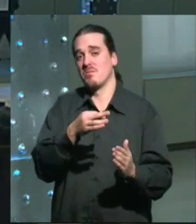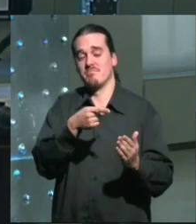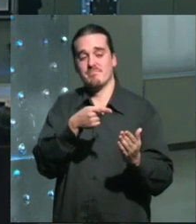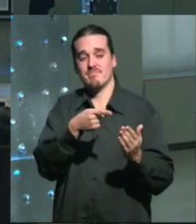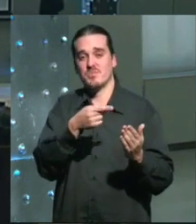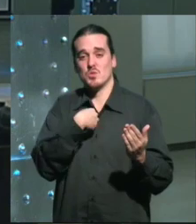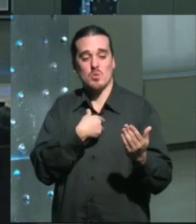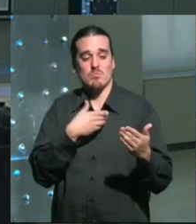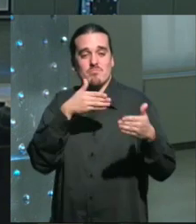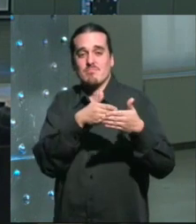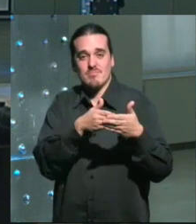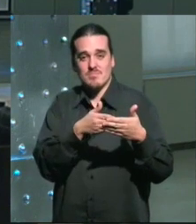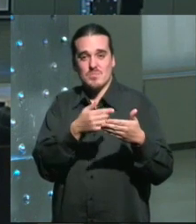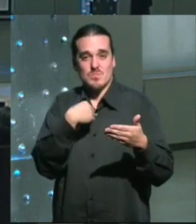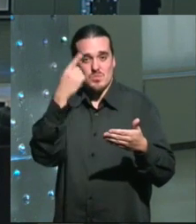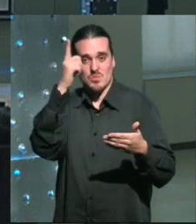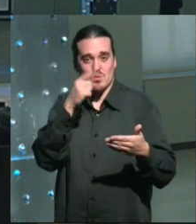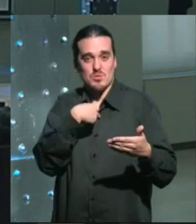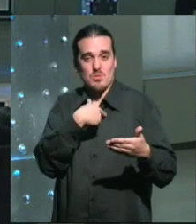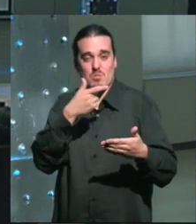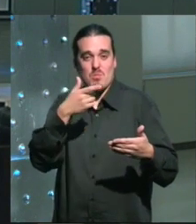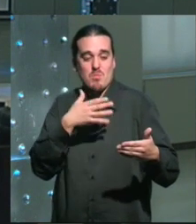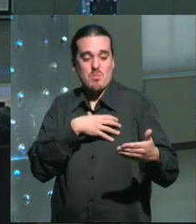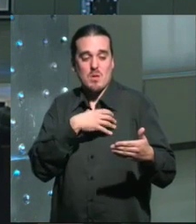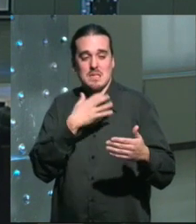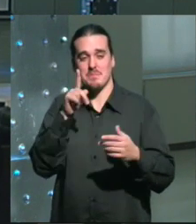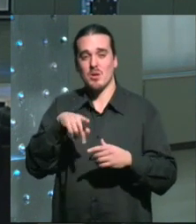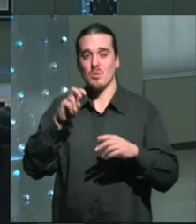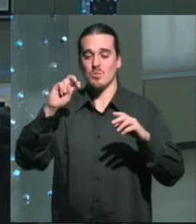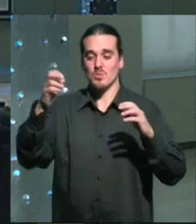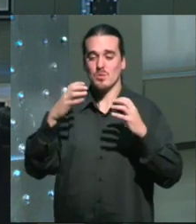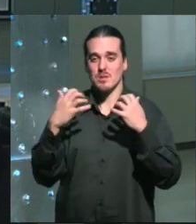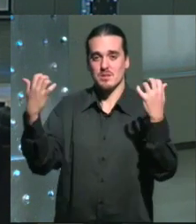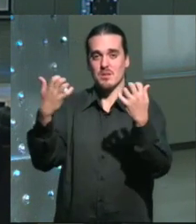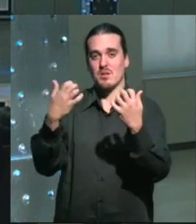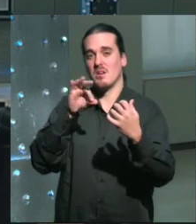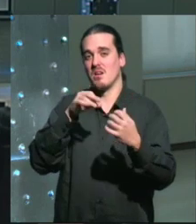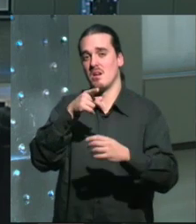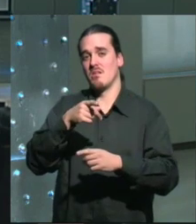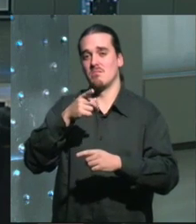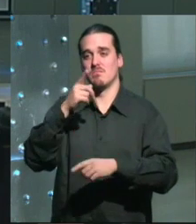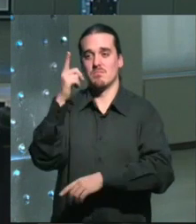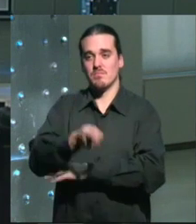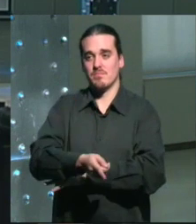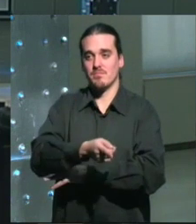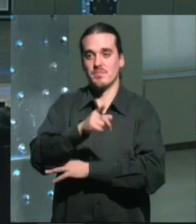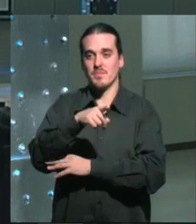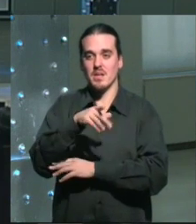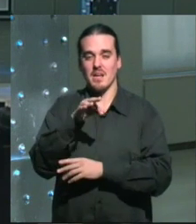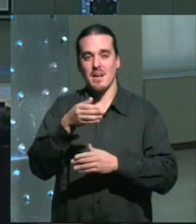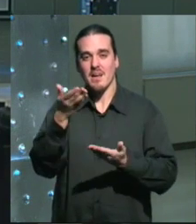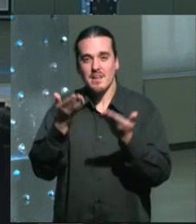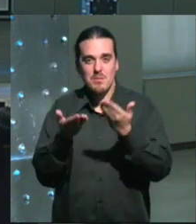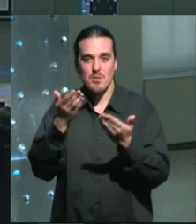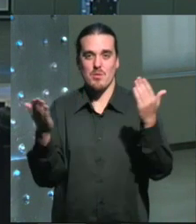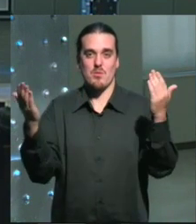juega el Senado en España, donde verdaderamente no juega un papel determinante, no es una cámara, no es un equilibrio entre la cámara baja y la alta. Eso tiene